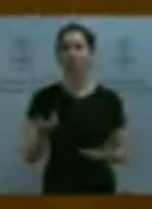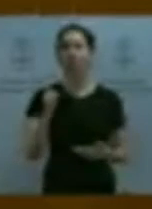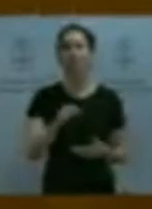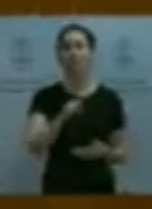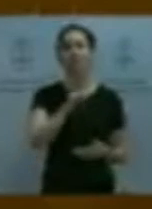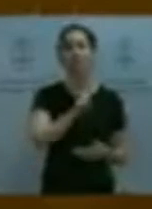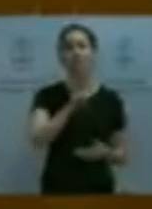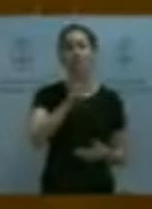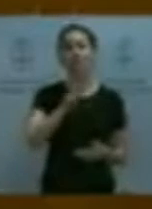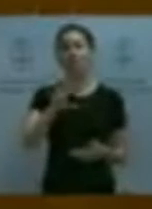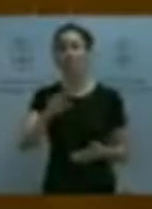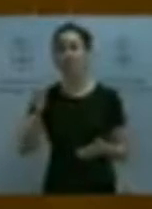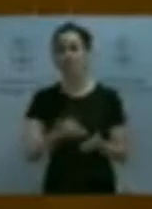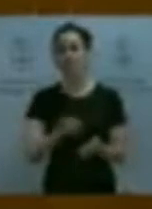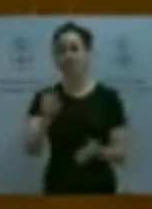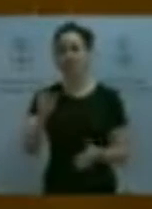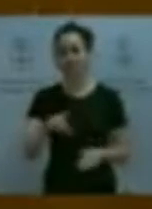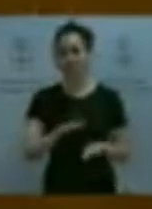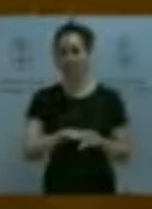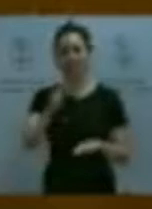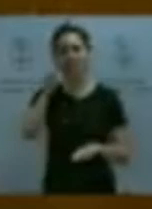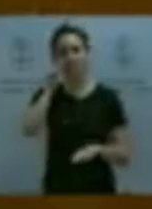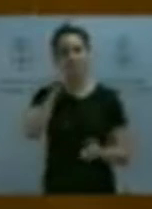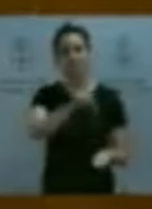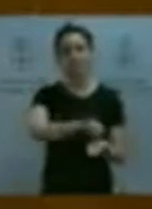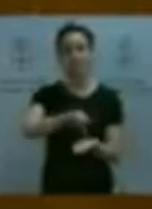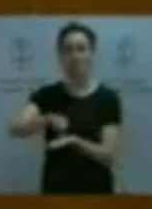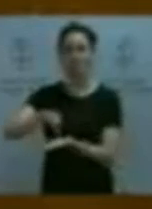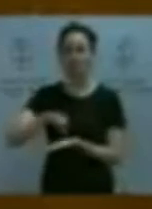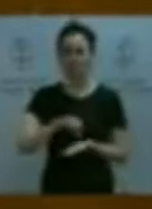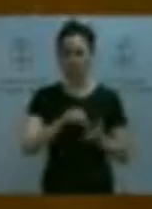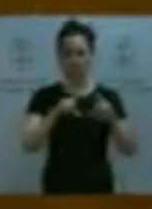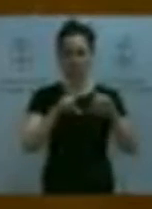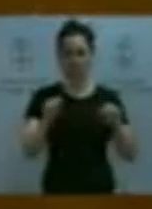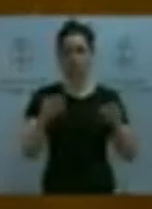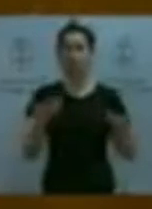de Asturias, lo que se dedica al turismo de negocios será absolutamente irrelevante